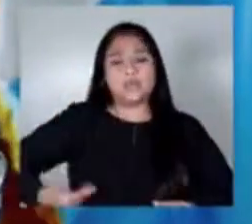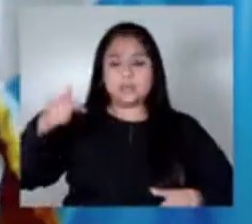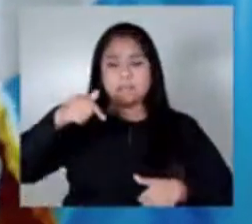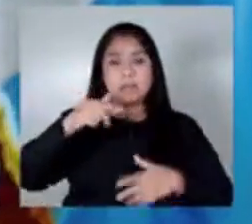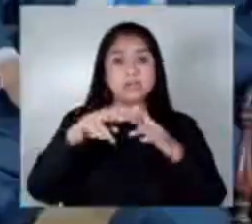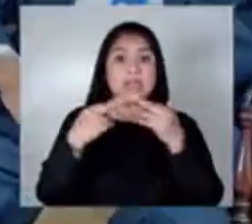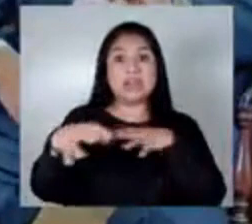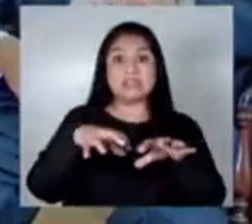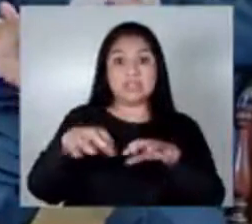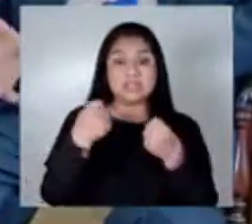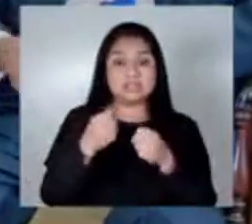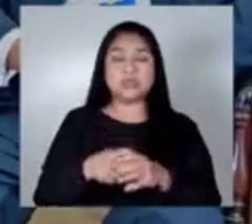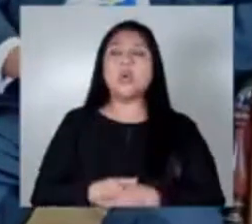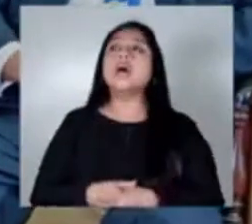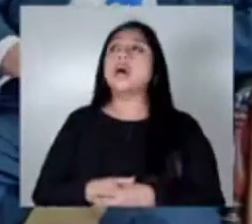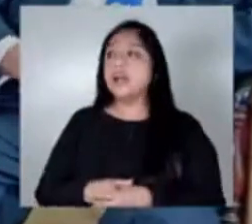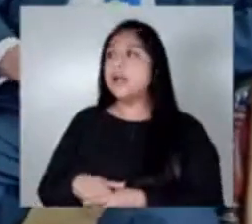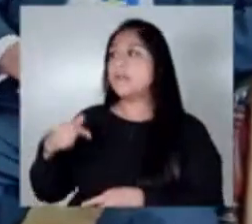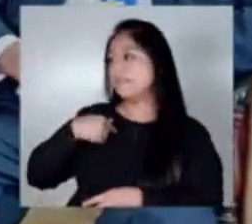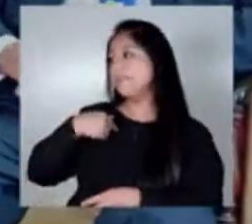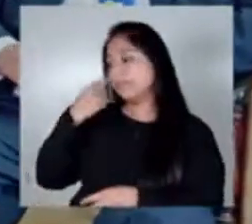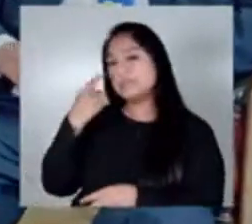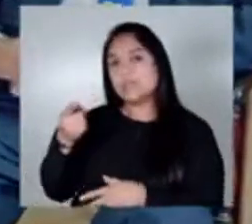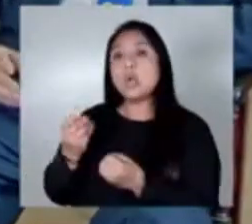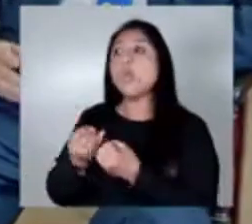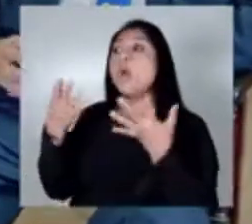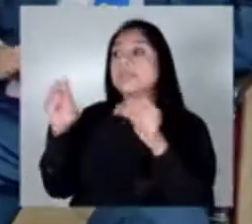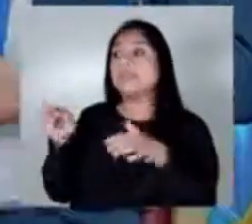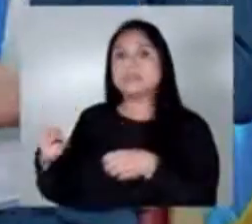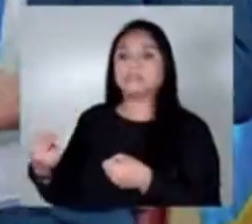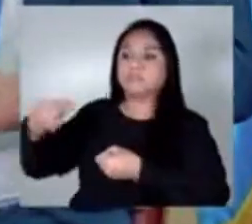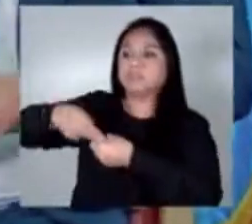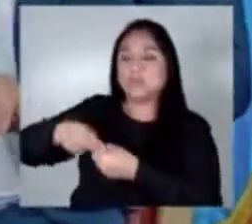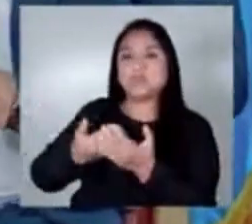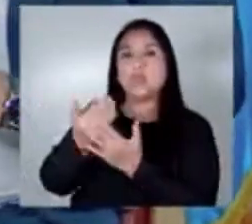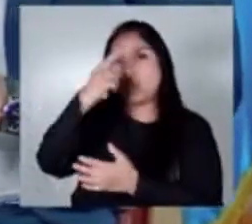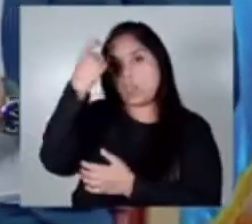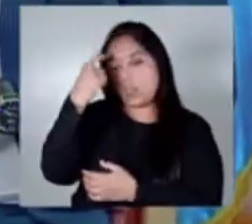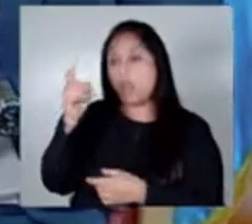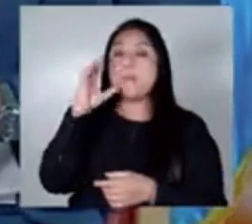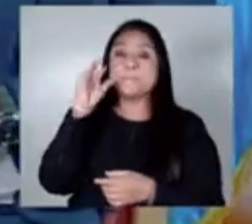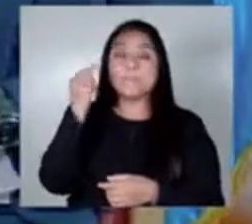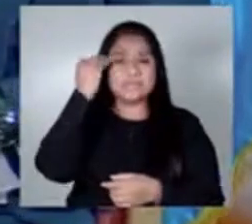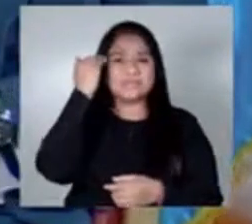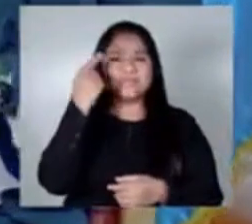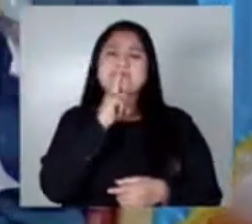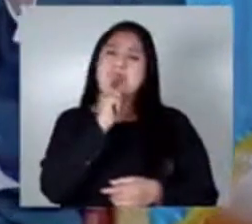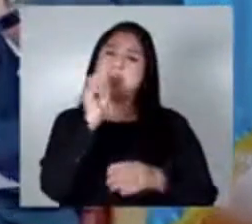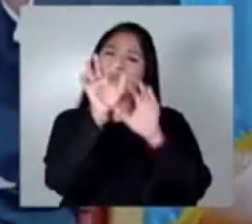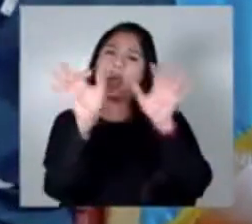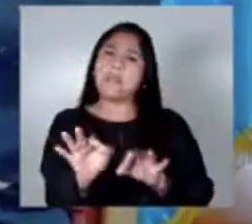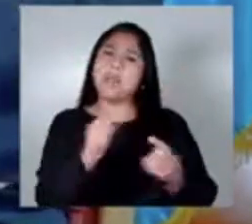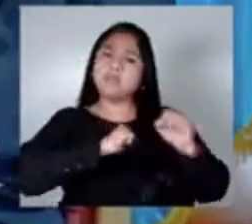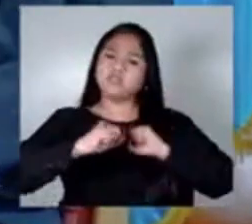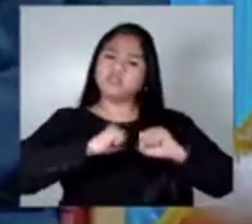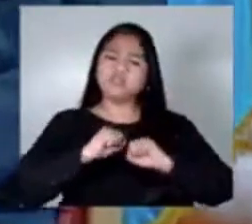el Investment Summit? La expectativa que tengo es el número de empleos que podrán crearse, porque sabemos que es la mejor forma de combatir la pobreza,